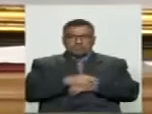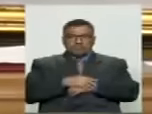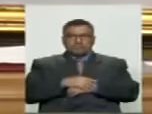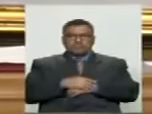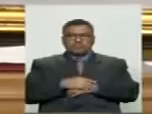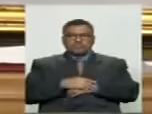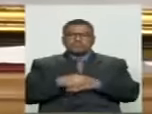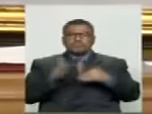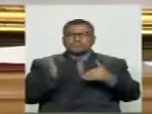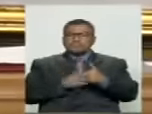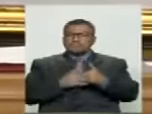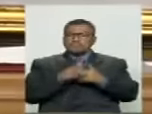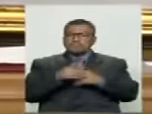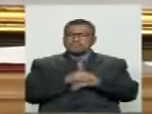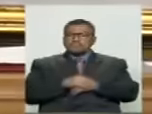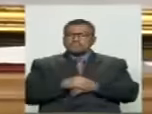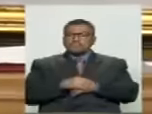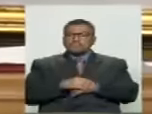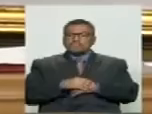Se cierra.